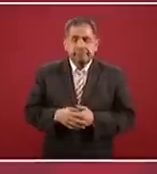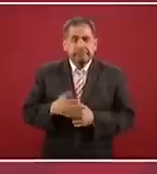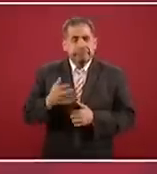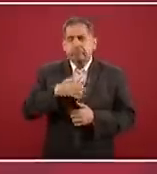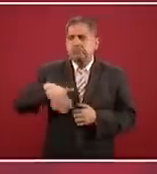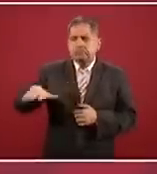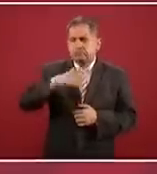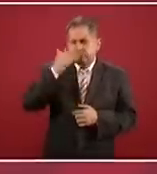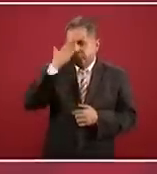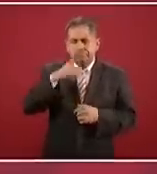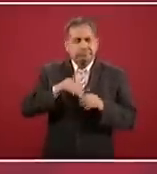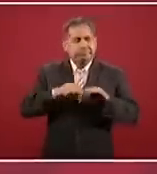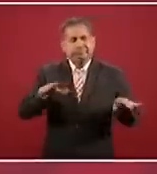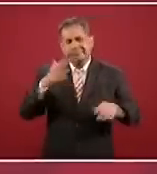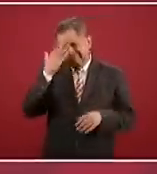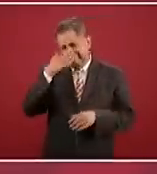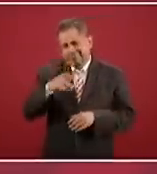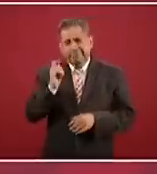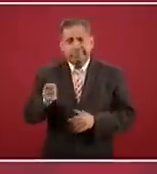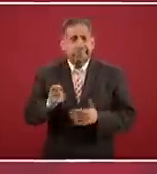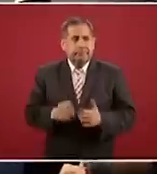dominio público,